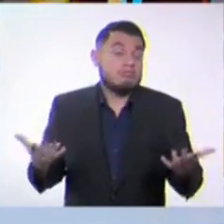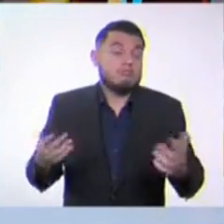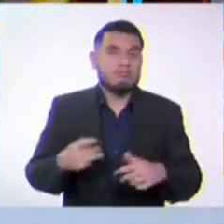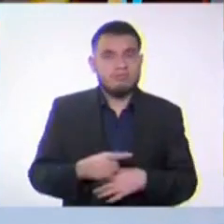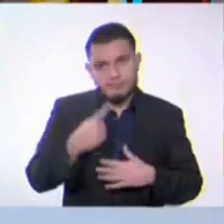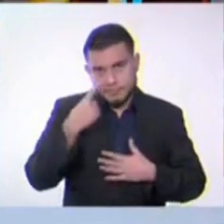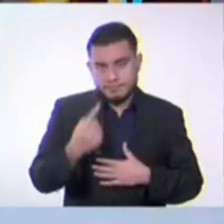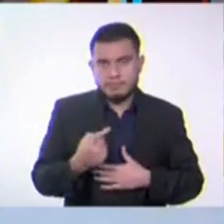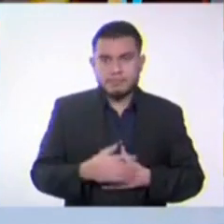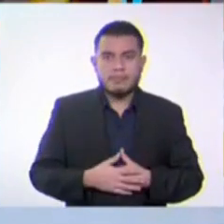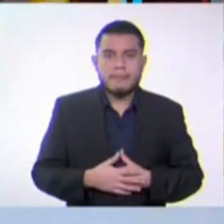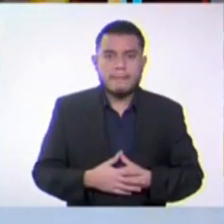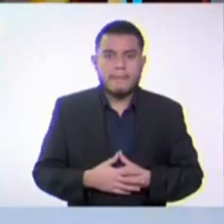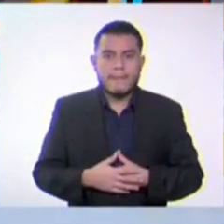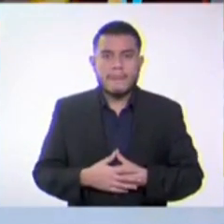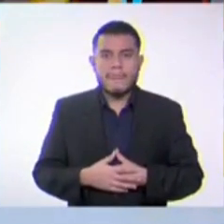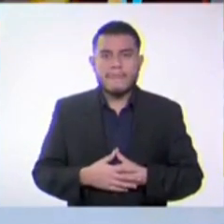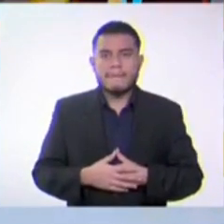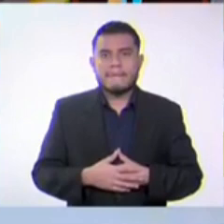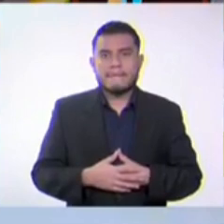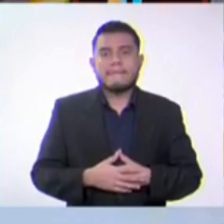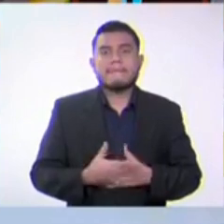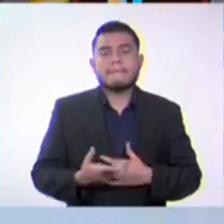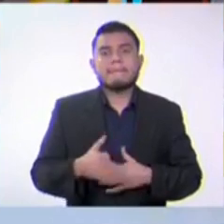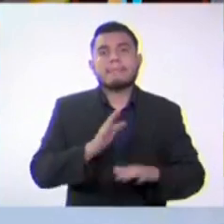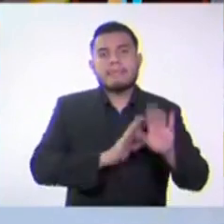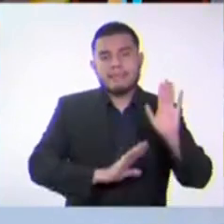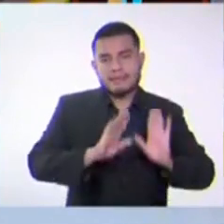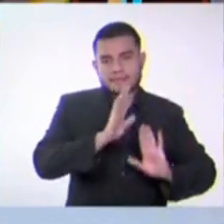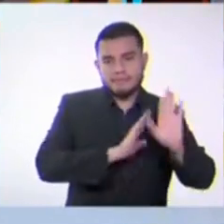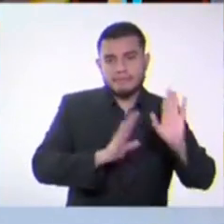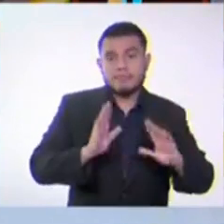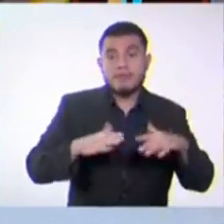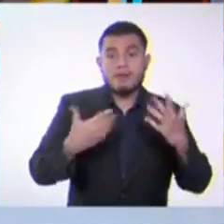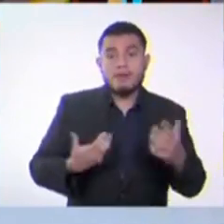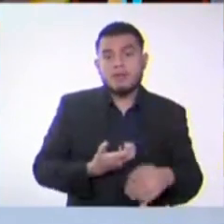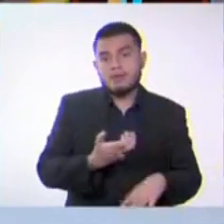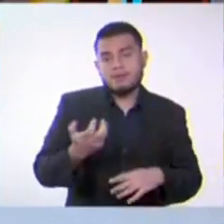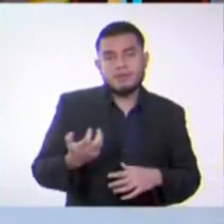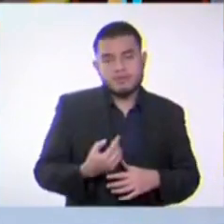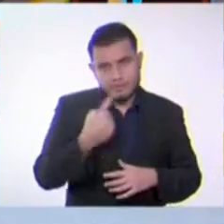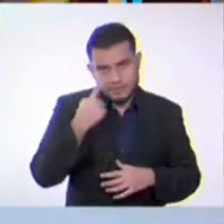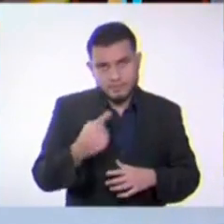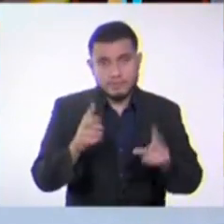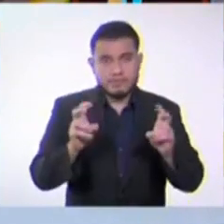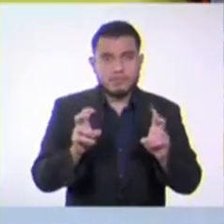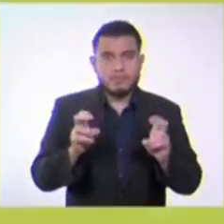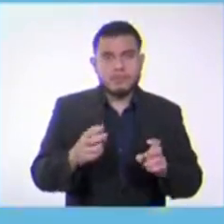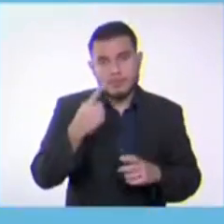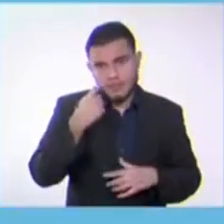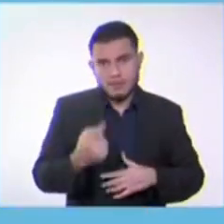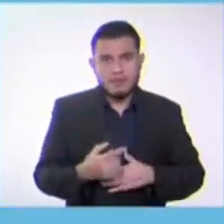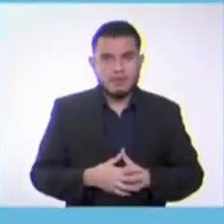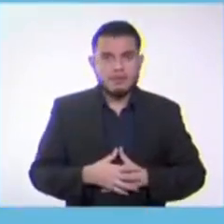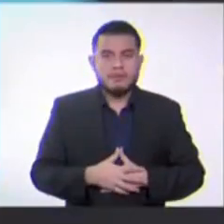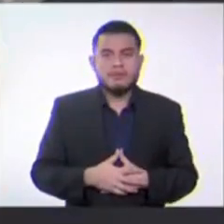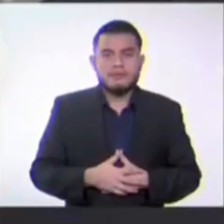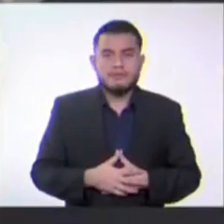a continuación un poquito de historia para abordar esta temática. Veamos.